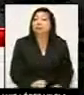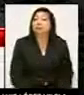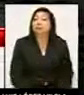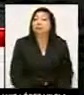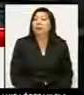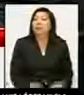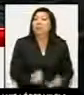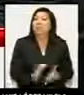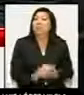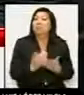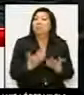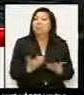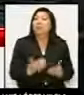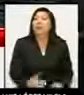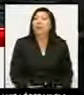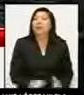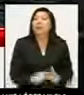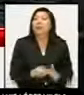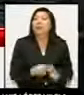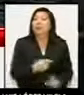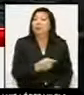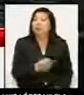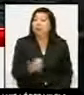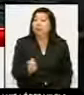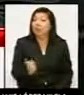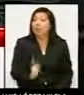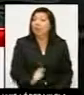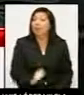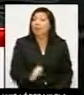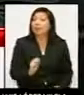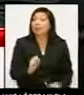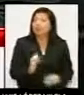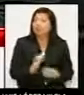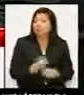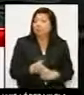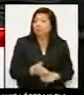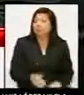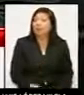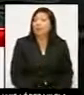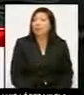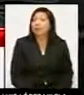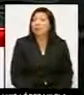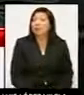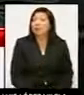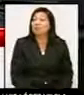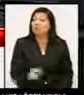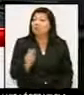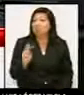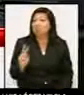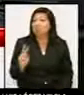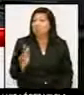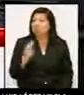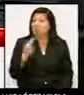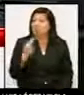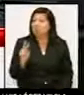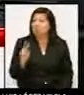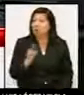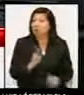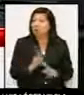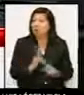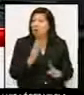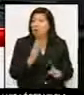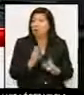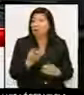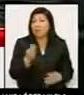y saludamos la iniciativa de ustedes congresistas de haber ido a mirar, porque hemos mirado las colas para ir